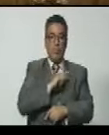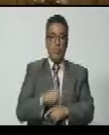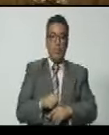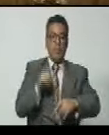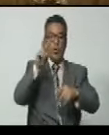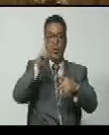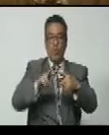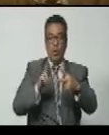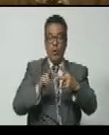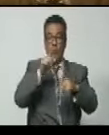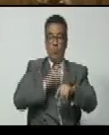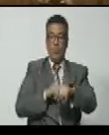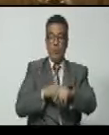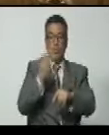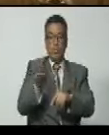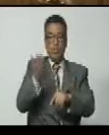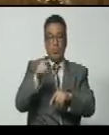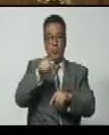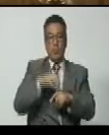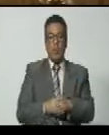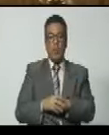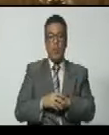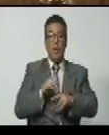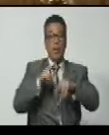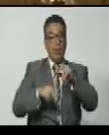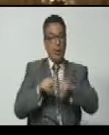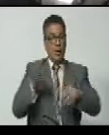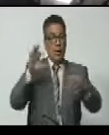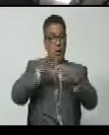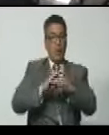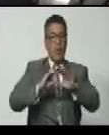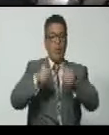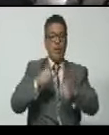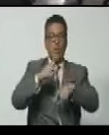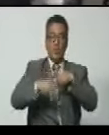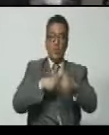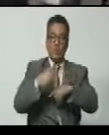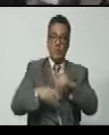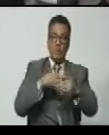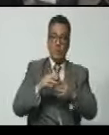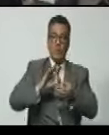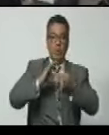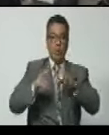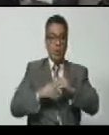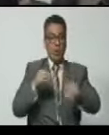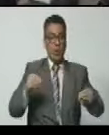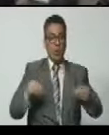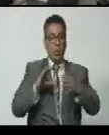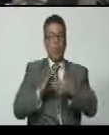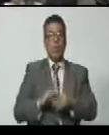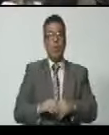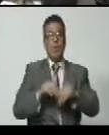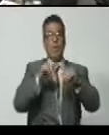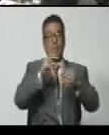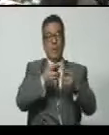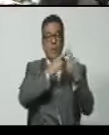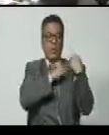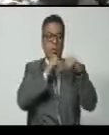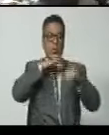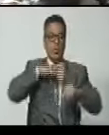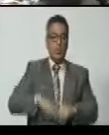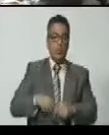dos momentos cruciales y característicos, formando parte del inicio y desarrollo de la ruptura colonial más representativa de la